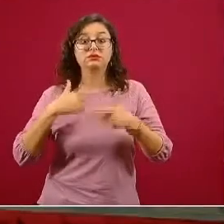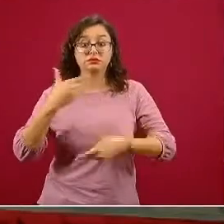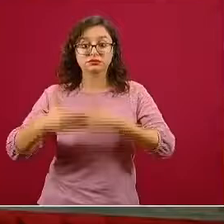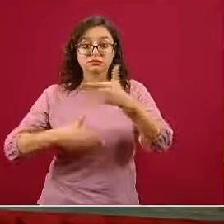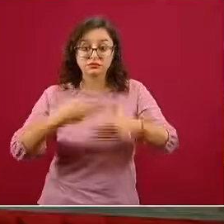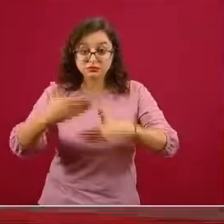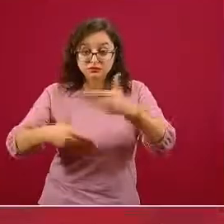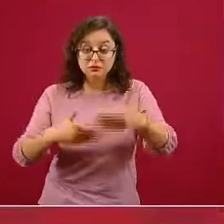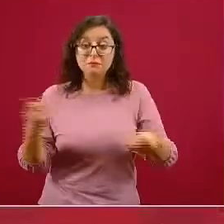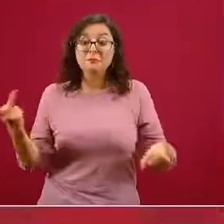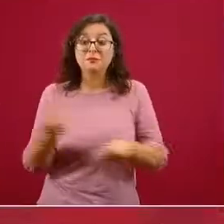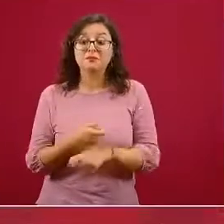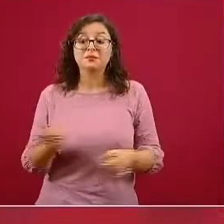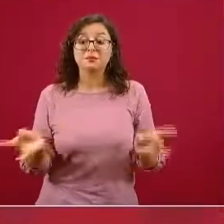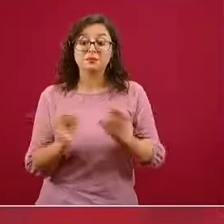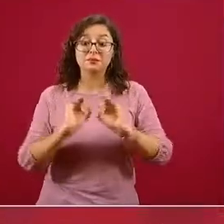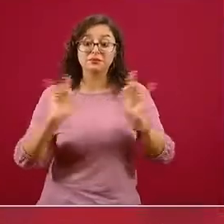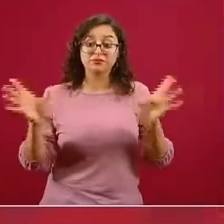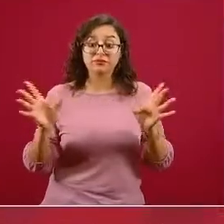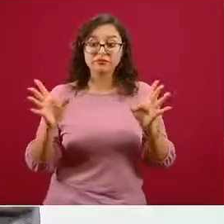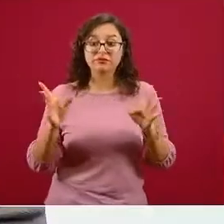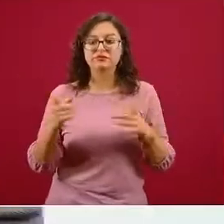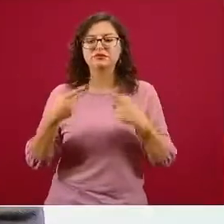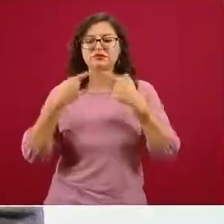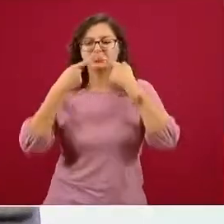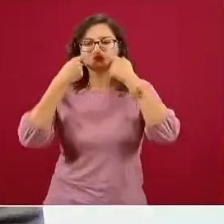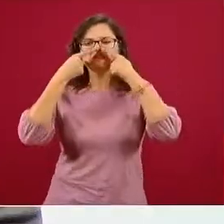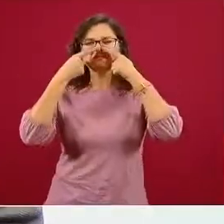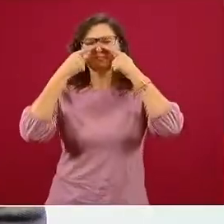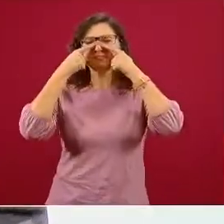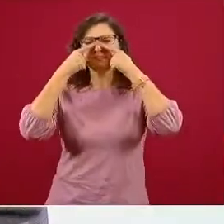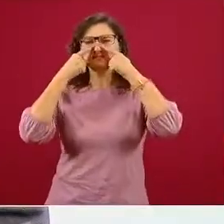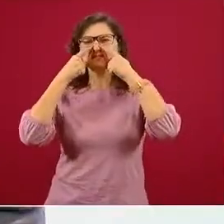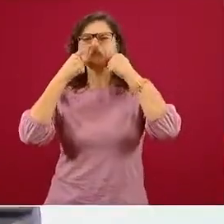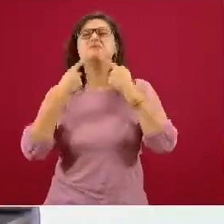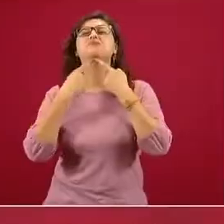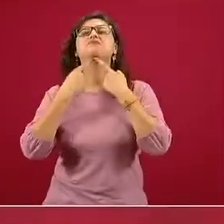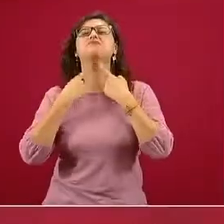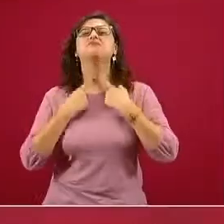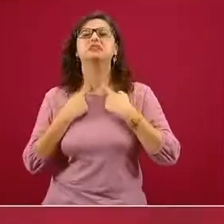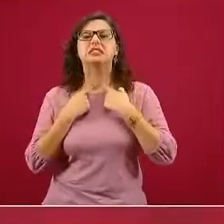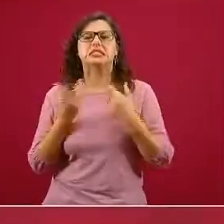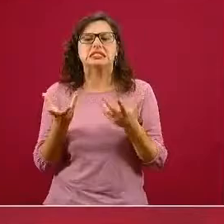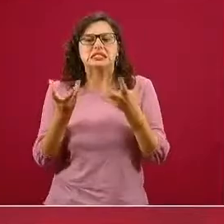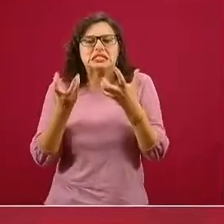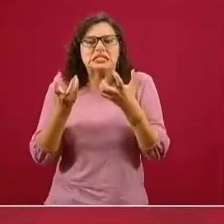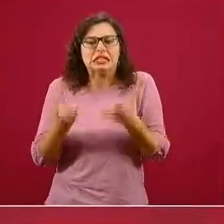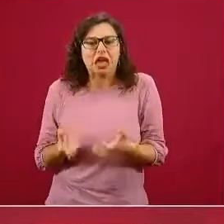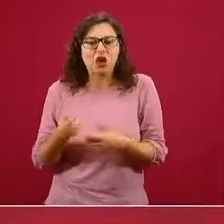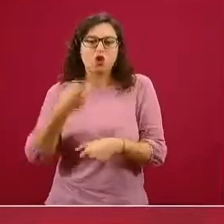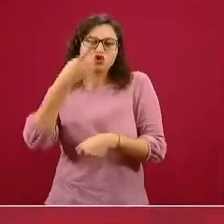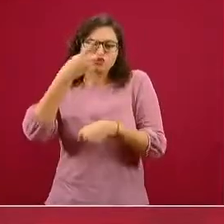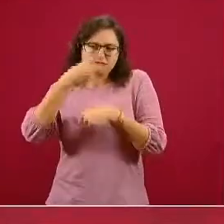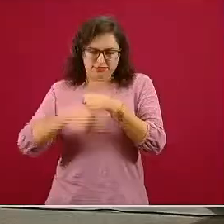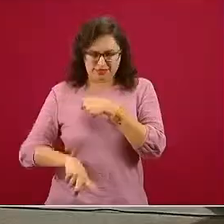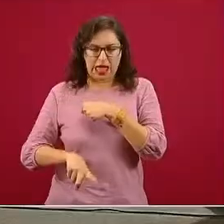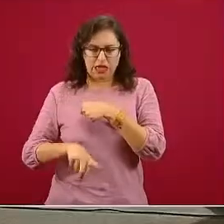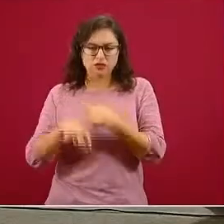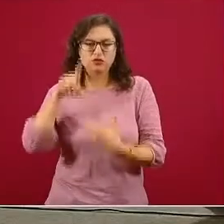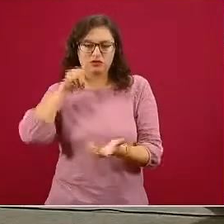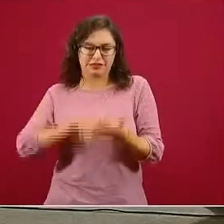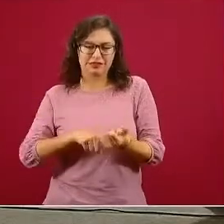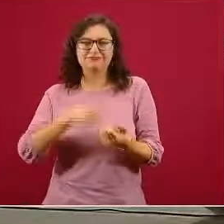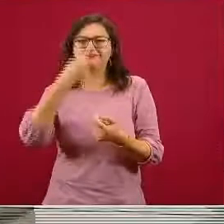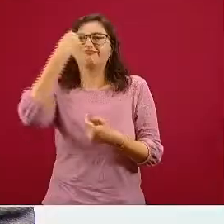causar, en el menor de los casos, resequedad y daño oxidativo de la superficie